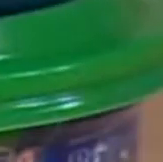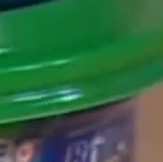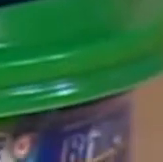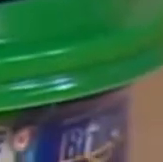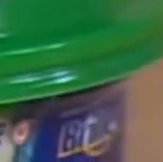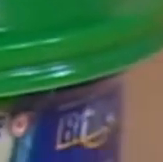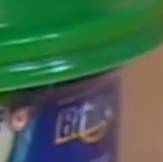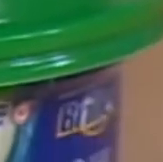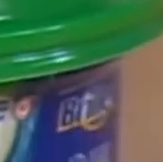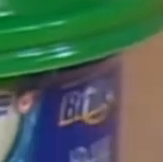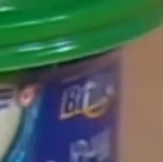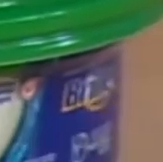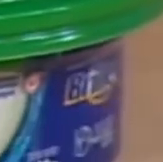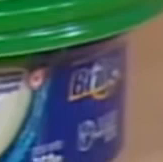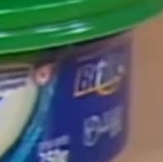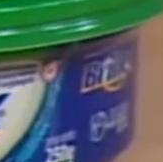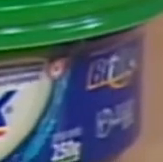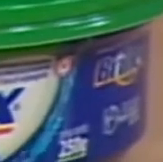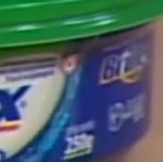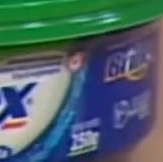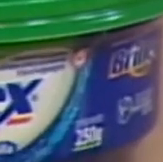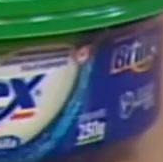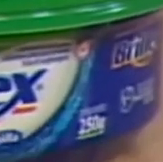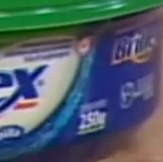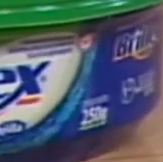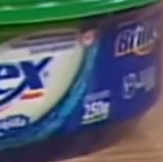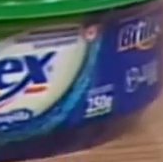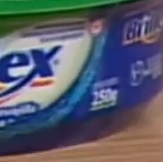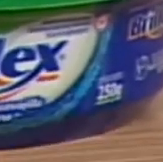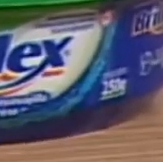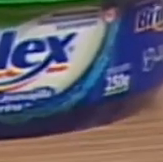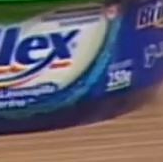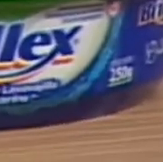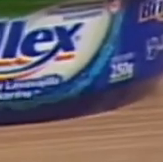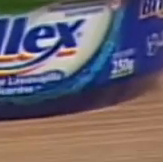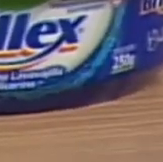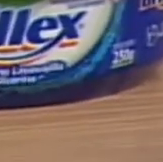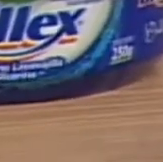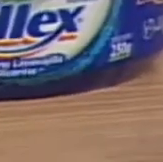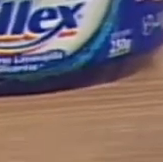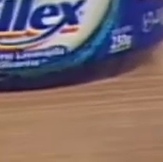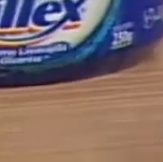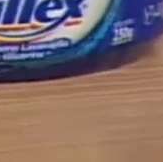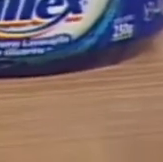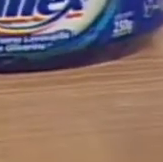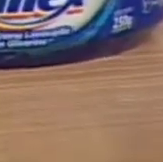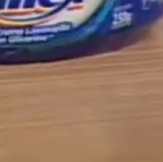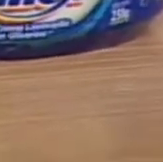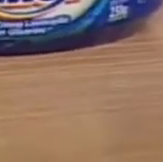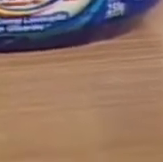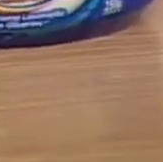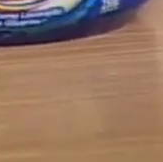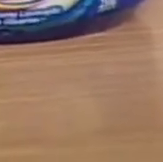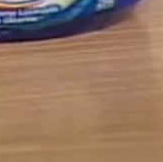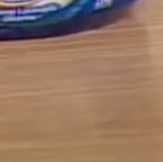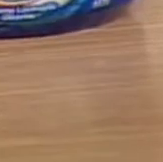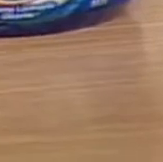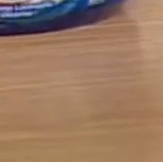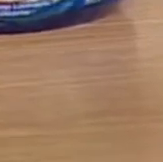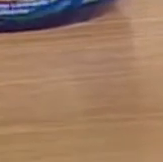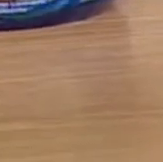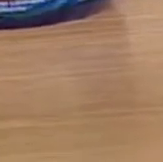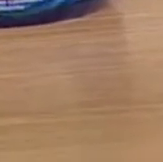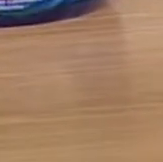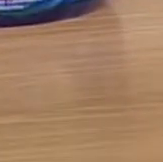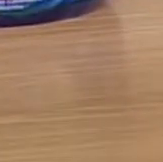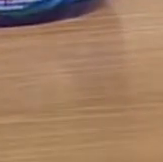cada vez más sus derechos. Ahora quieren lavar solitos los platos, solitos quieren hacer las tareas de la